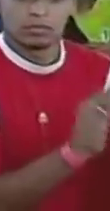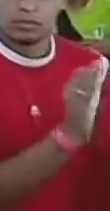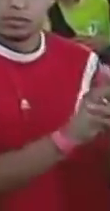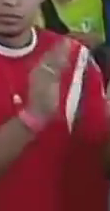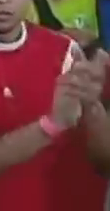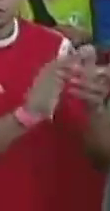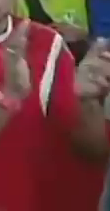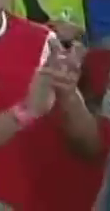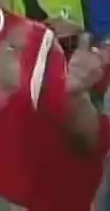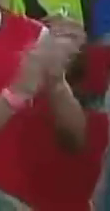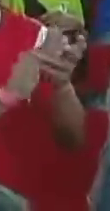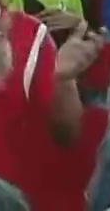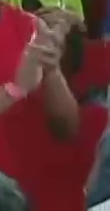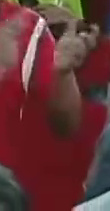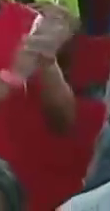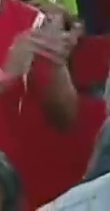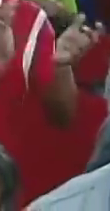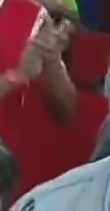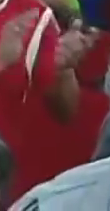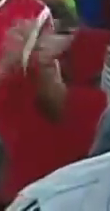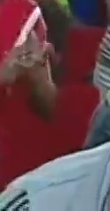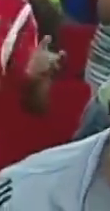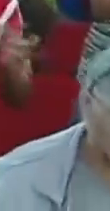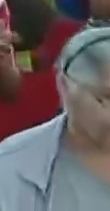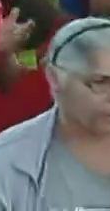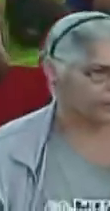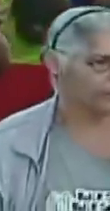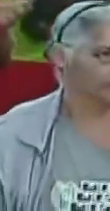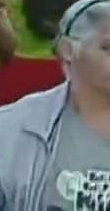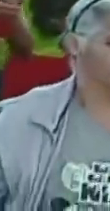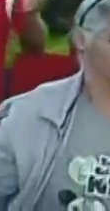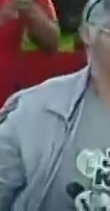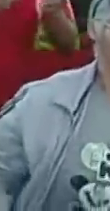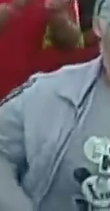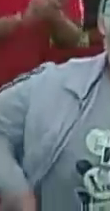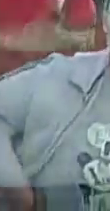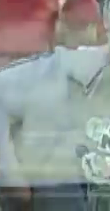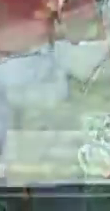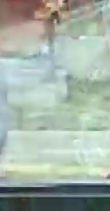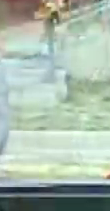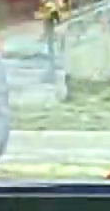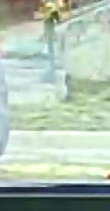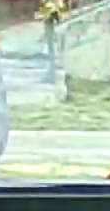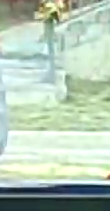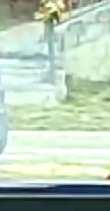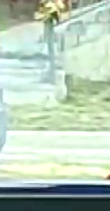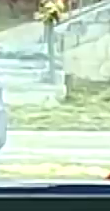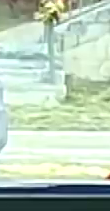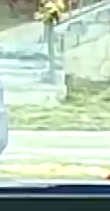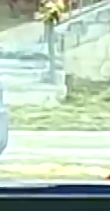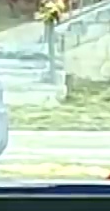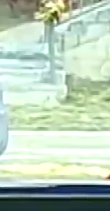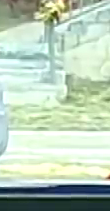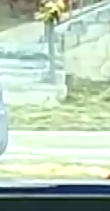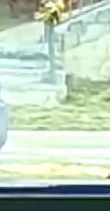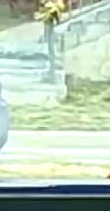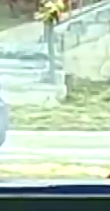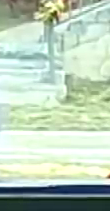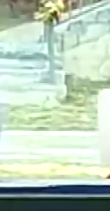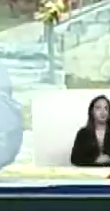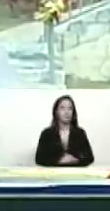Gracias. ¡Que viva la Navidad! ¡Viva! ¡Que viva la felicidad! ¡Viva! ¡Que viva